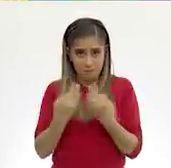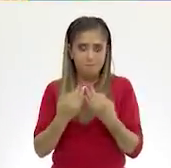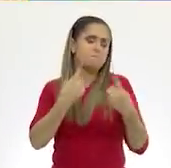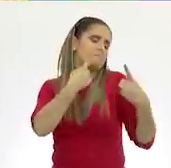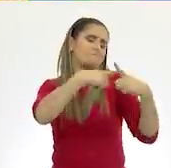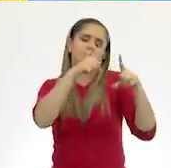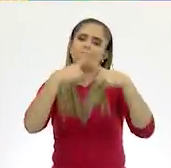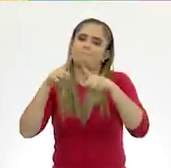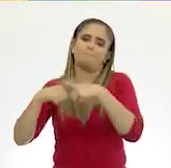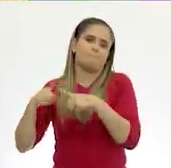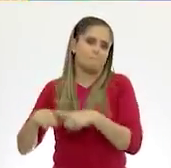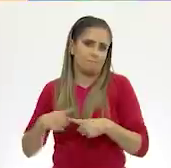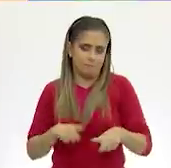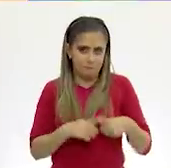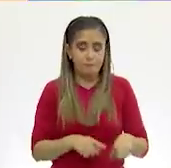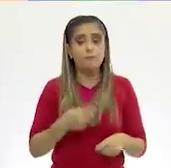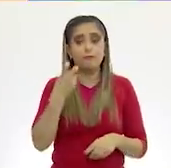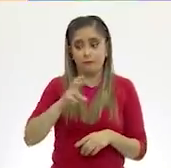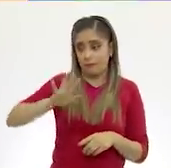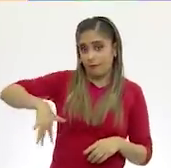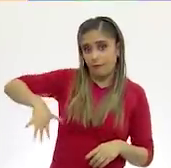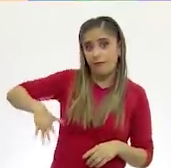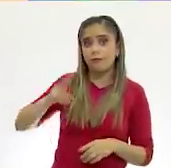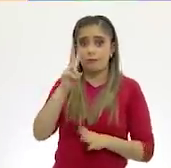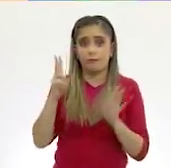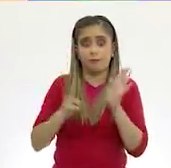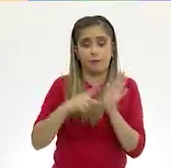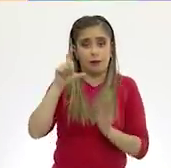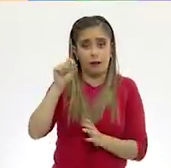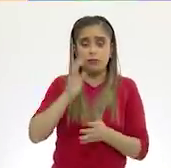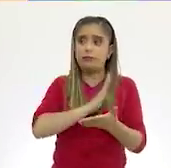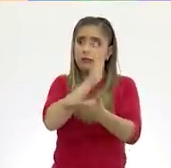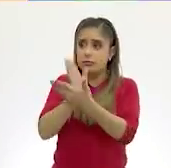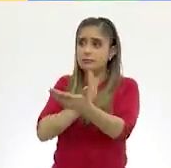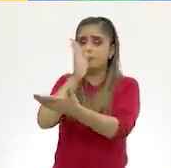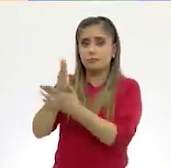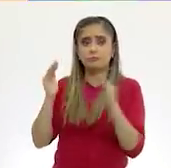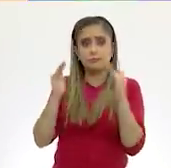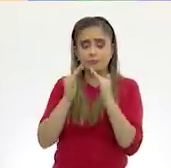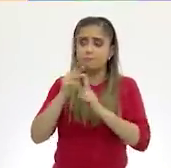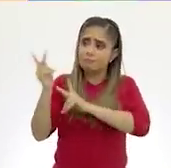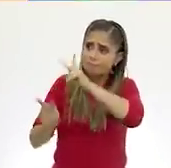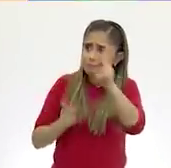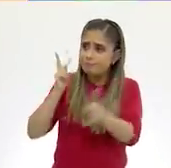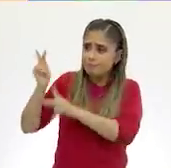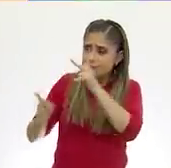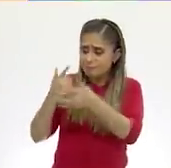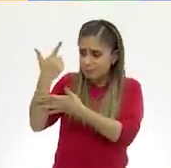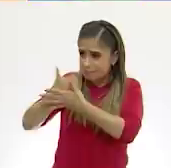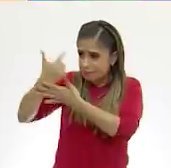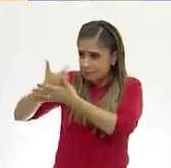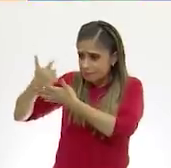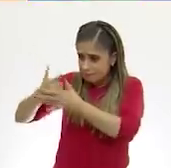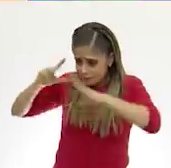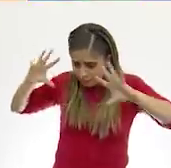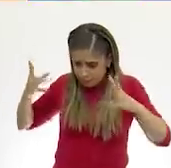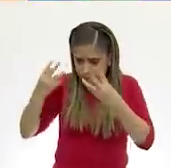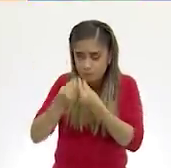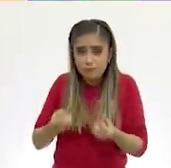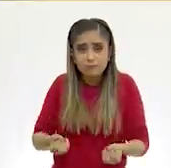cabo el Censo de Población y Vivienda 2020, en donde nos contaron a todas y todos los